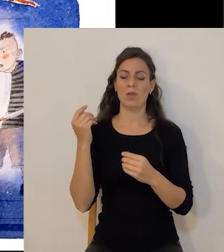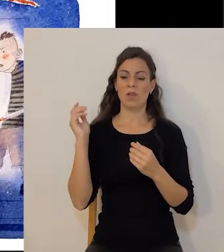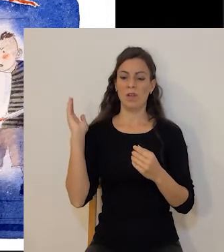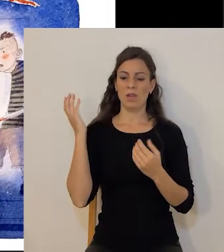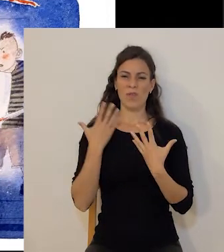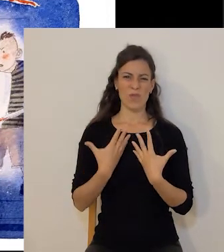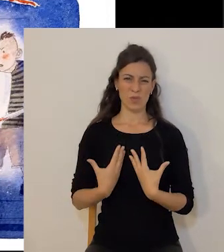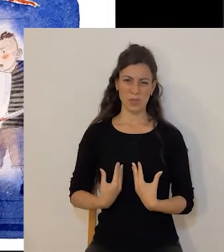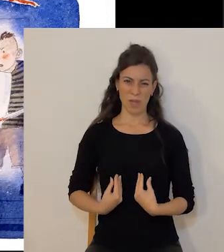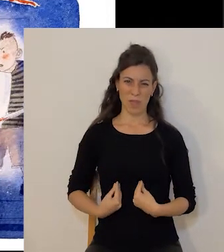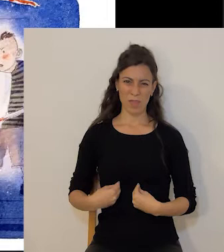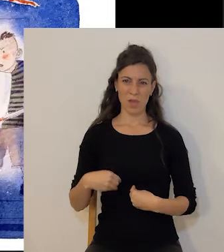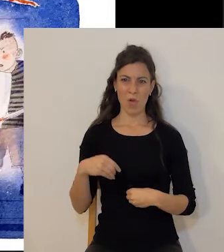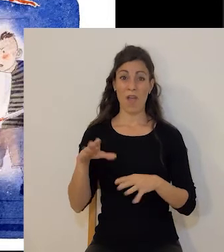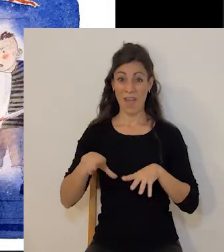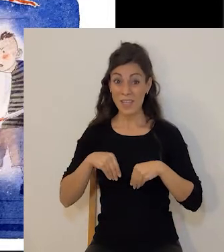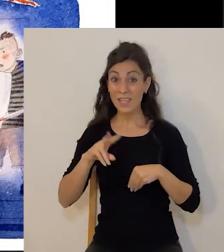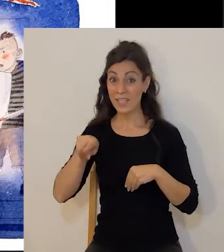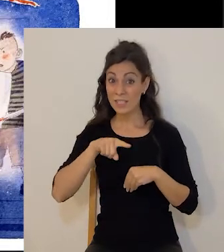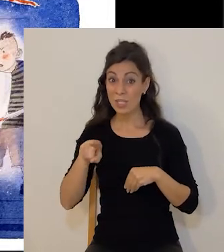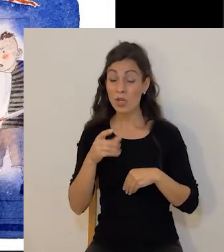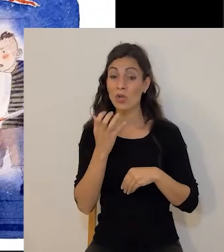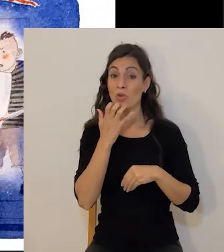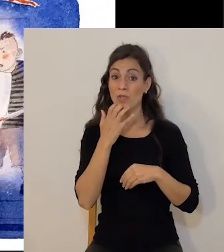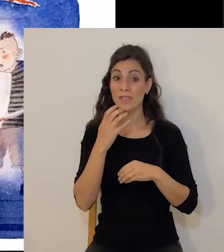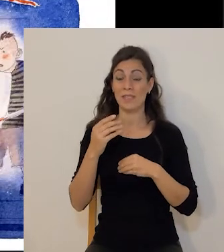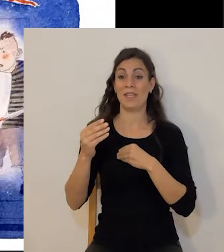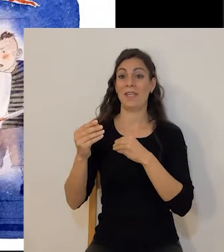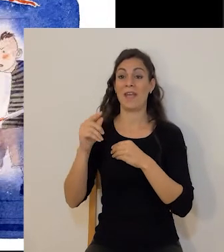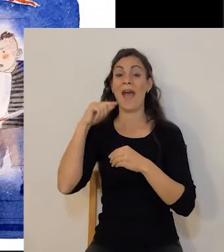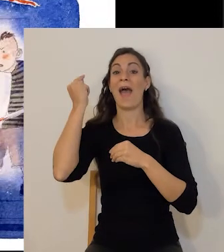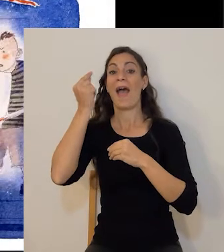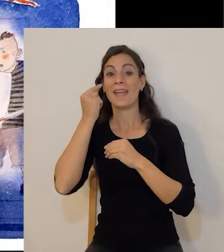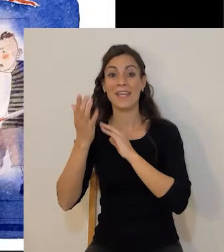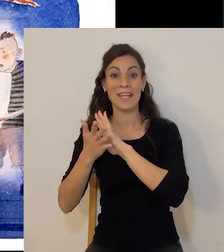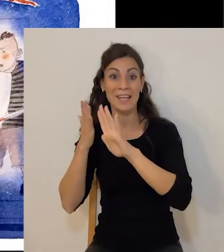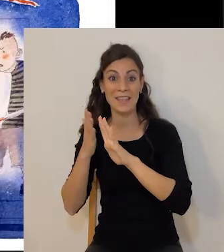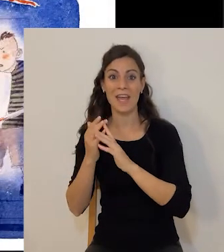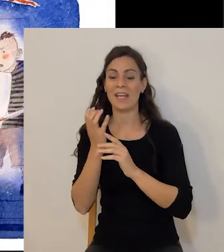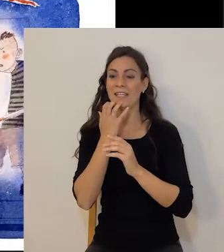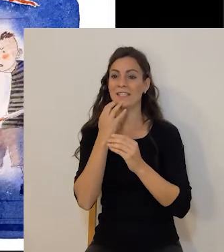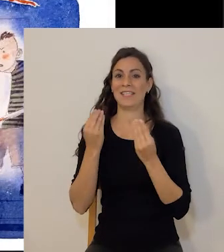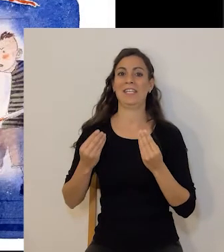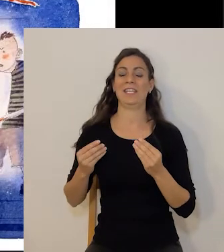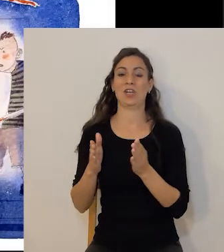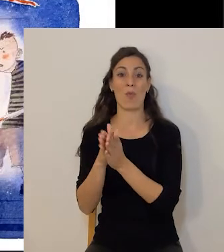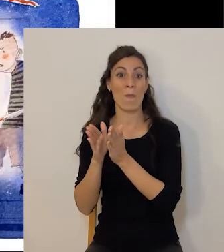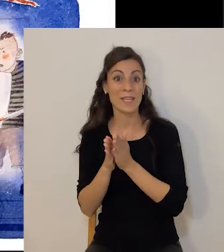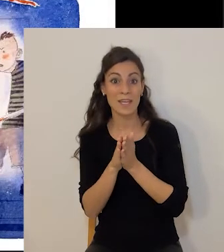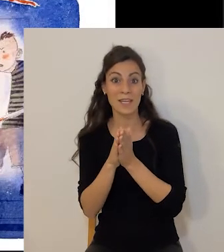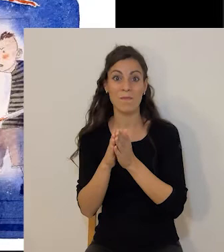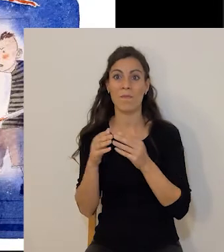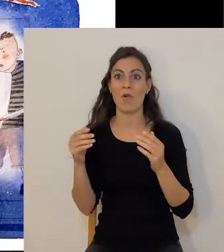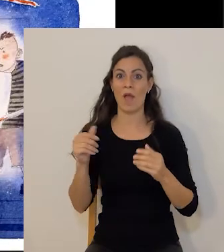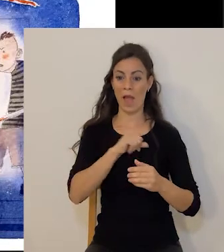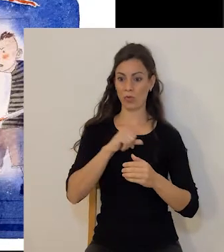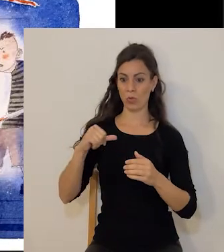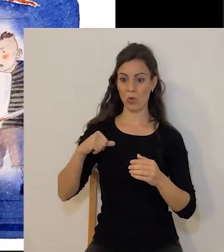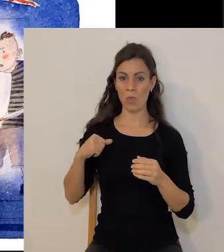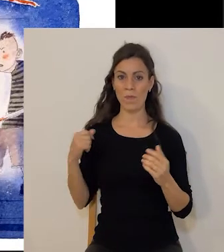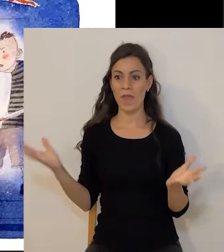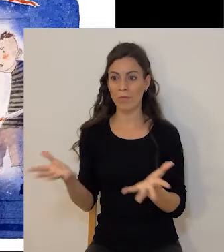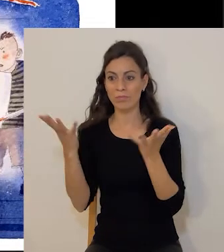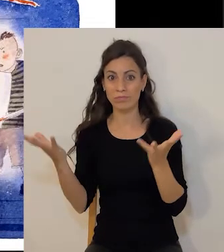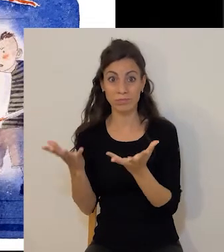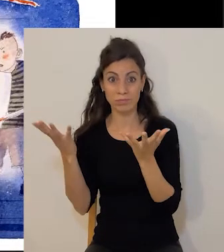frustración, pero tiene que haber perseverancia, se fomenta la agilidad, el compañerismo, la autonomía, el que sean capaces de